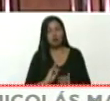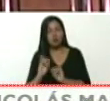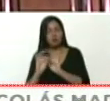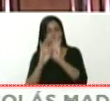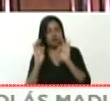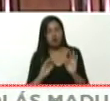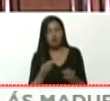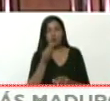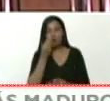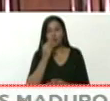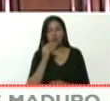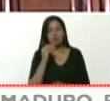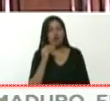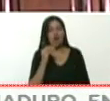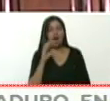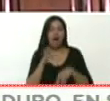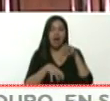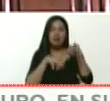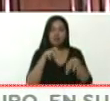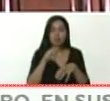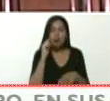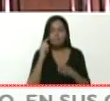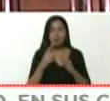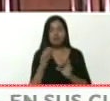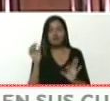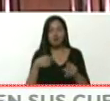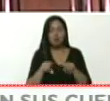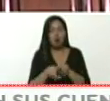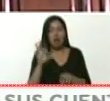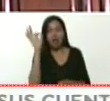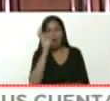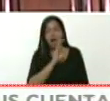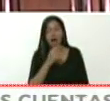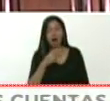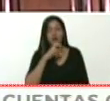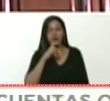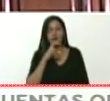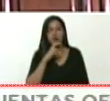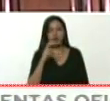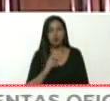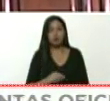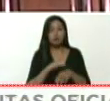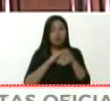la nutrición animal. Vale oro, compadre. Plan F.